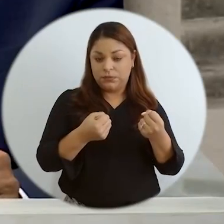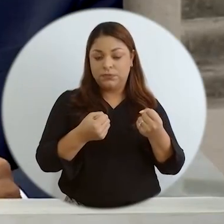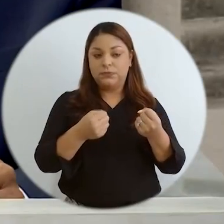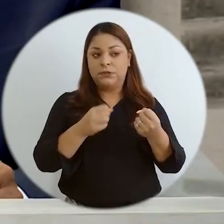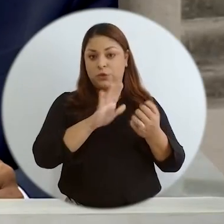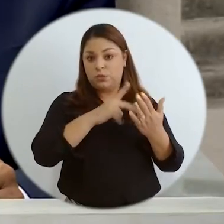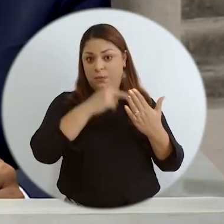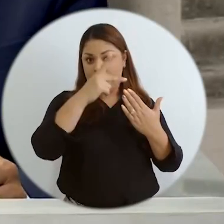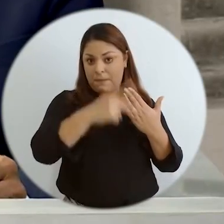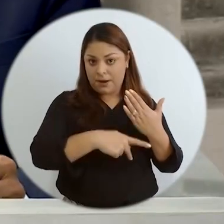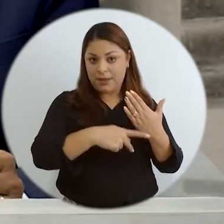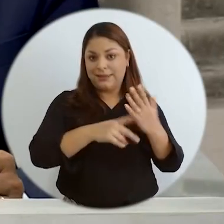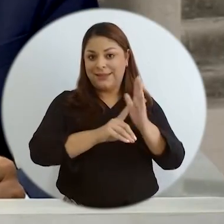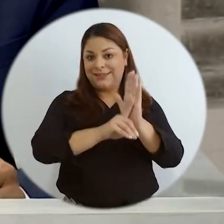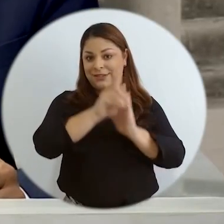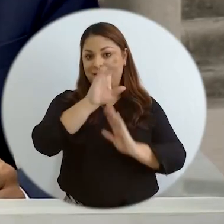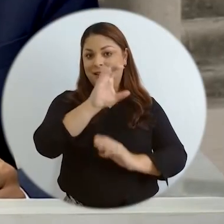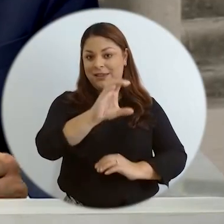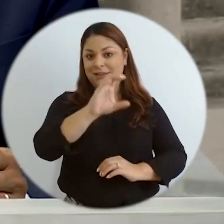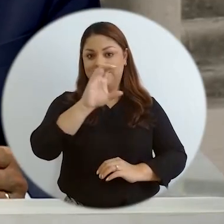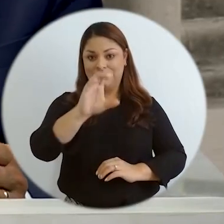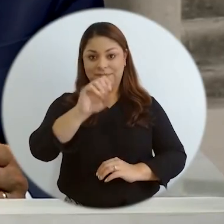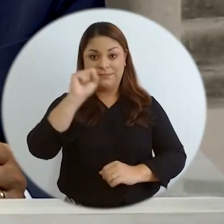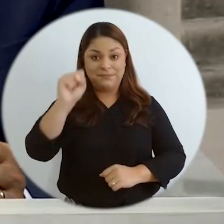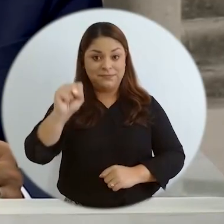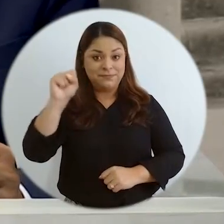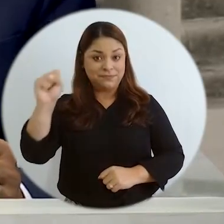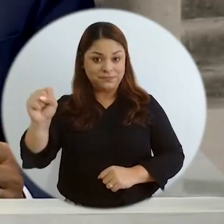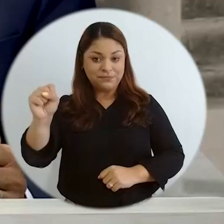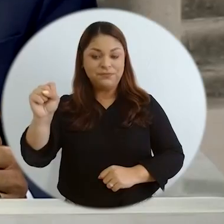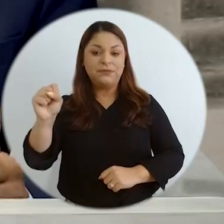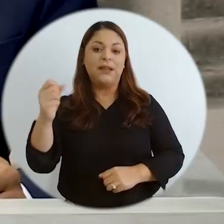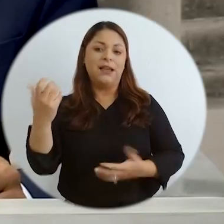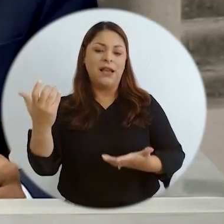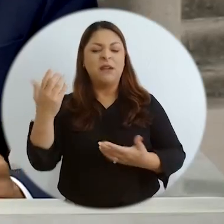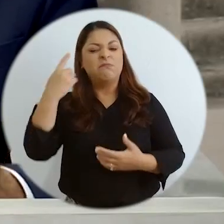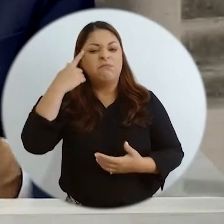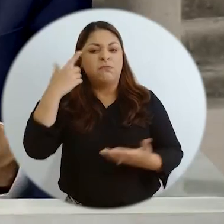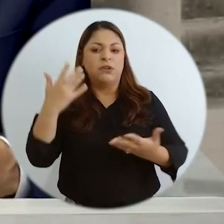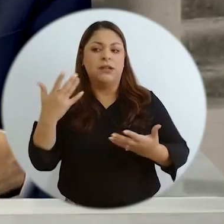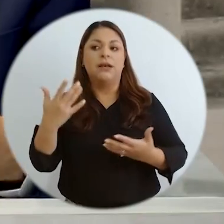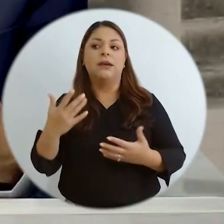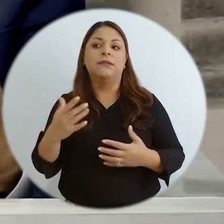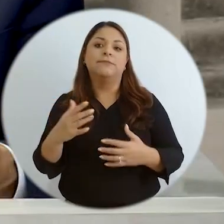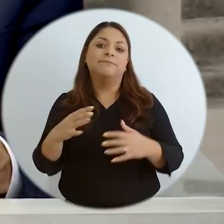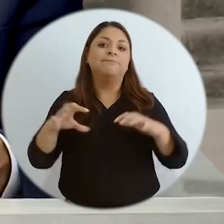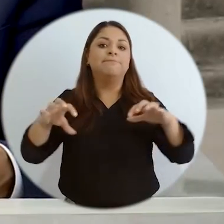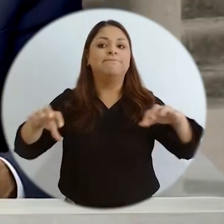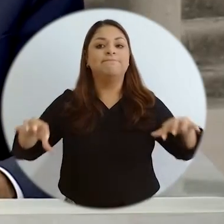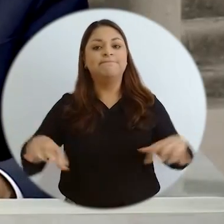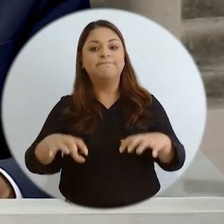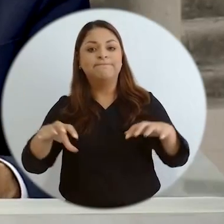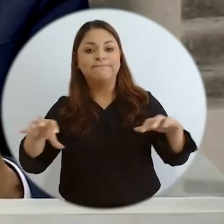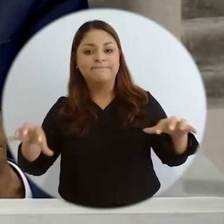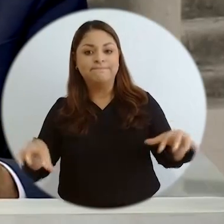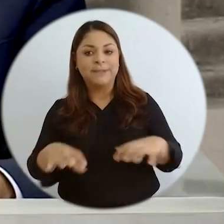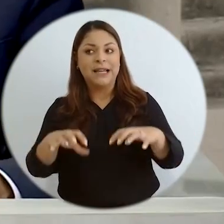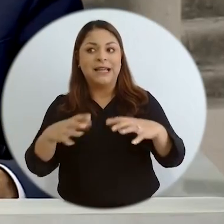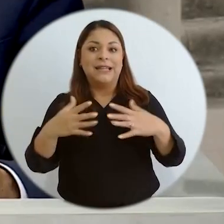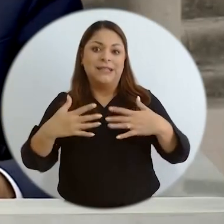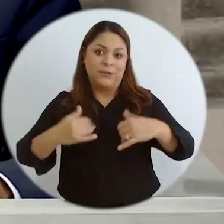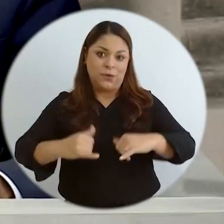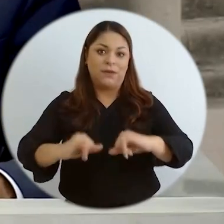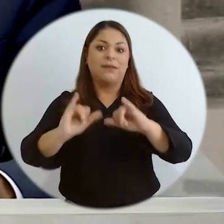acto que hasta el momento sigue apareciendo arbitrario, porque aun cuando en algunos casos se